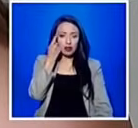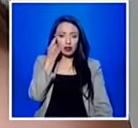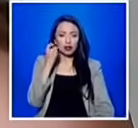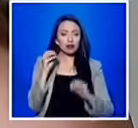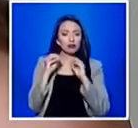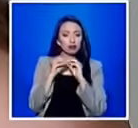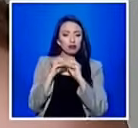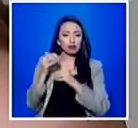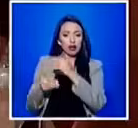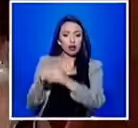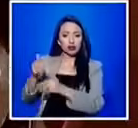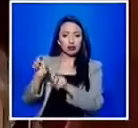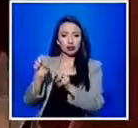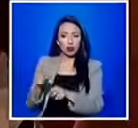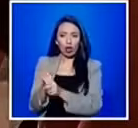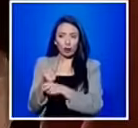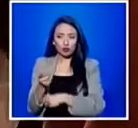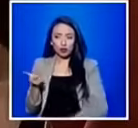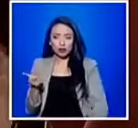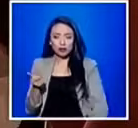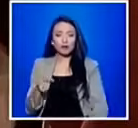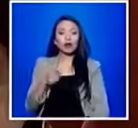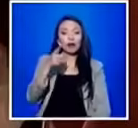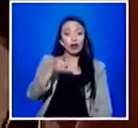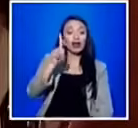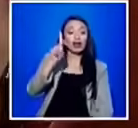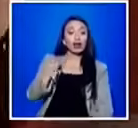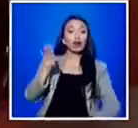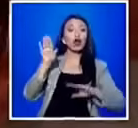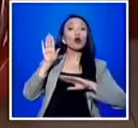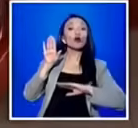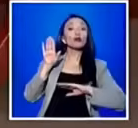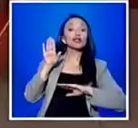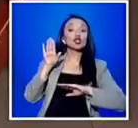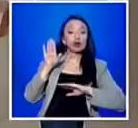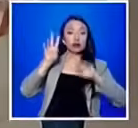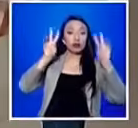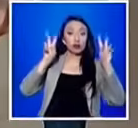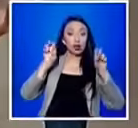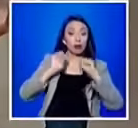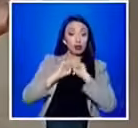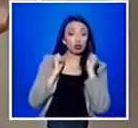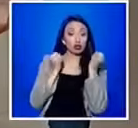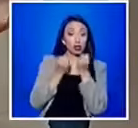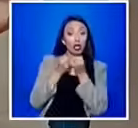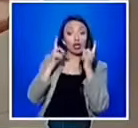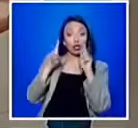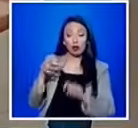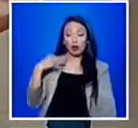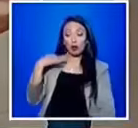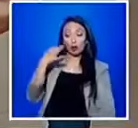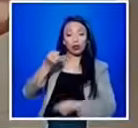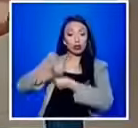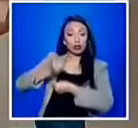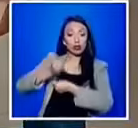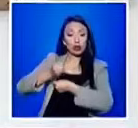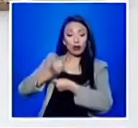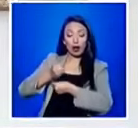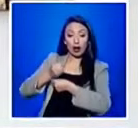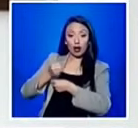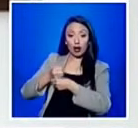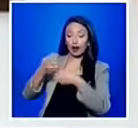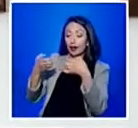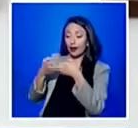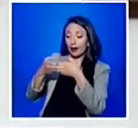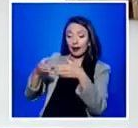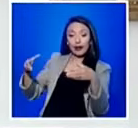más que podemos hacer. La reina de Quito debe estar comprometida con causas sociales y a trabajar en conjunto con las anteriores soberanas